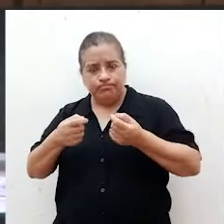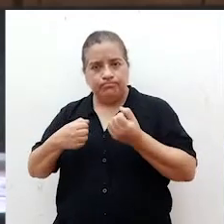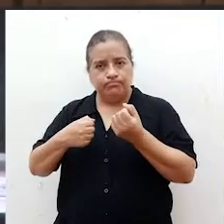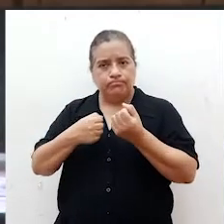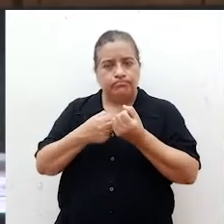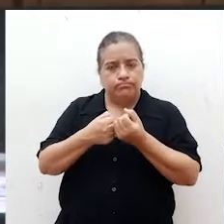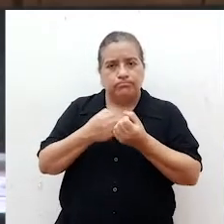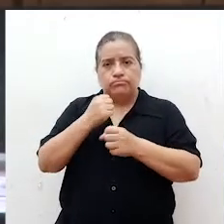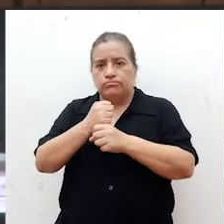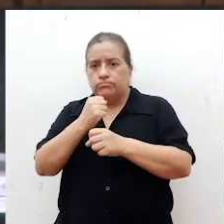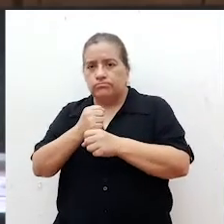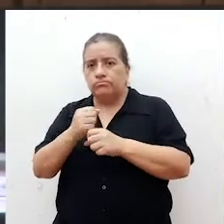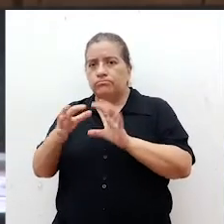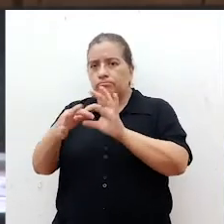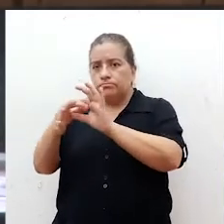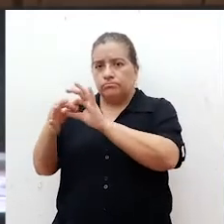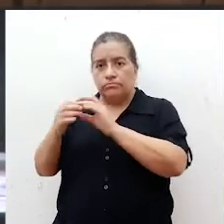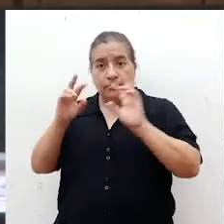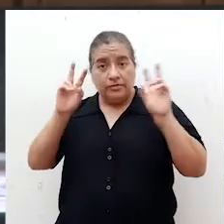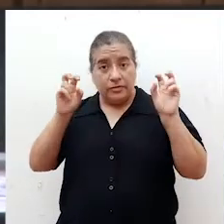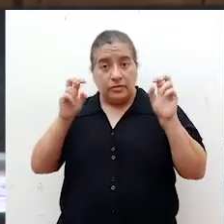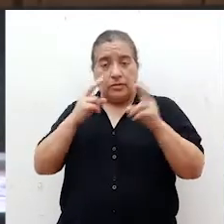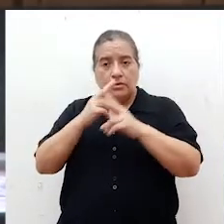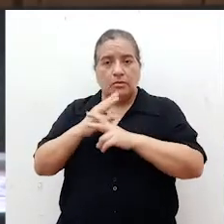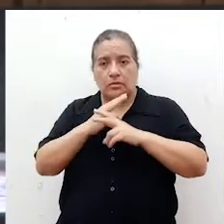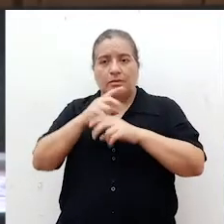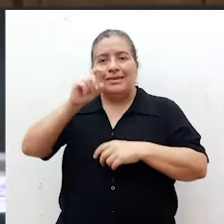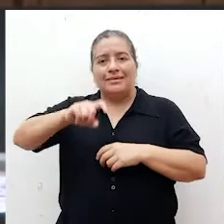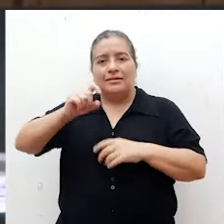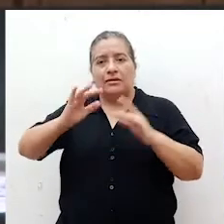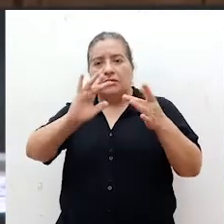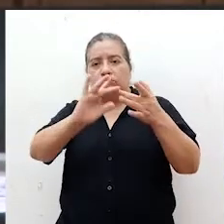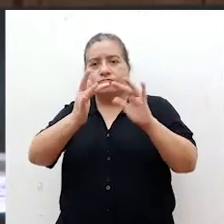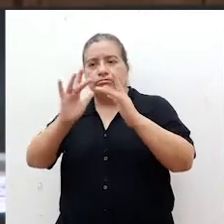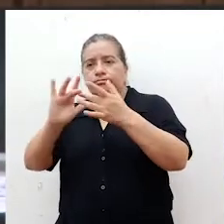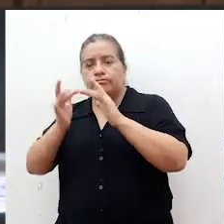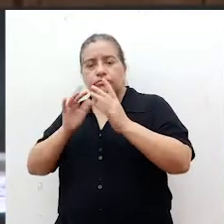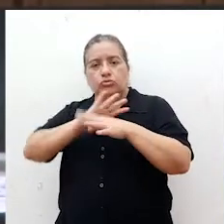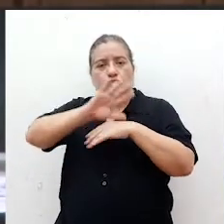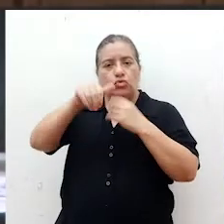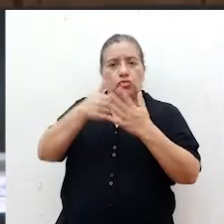falta de registros, la falta de comunicación,